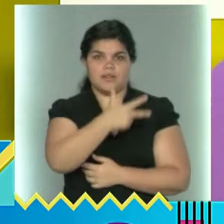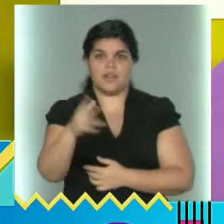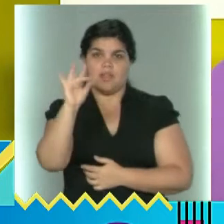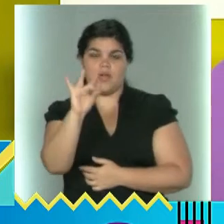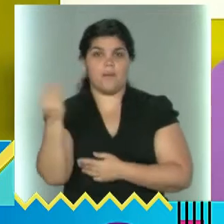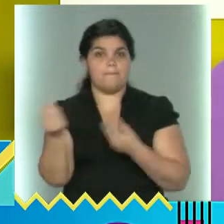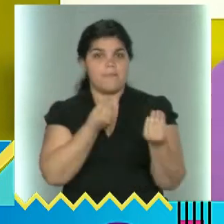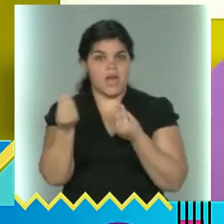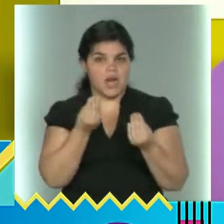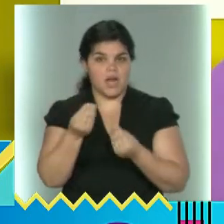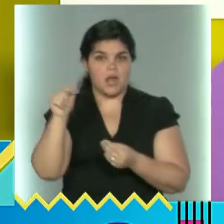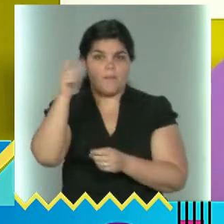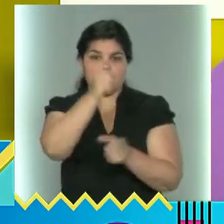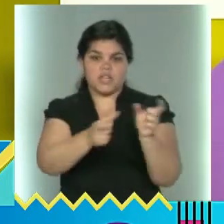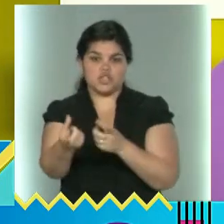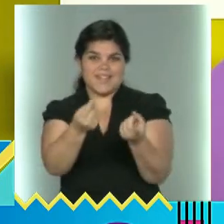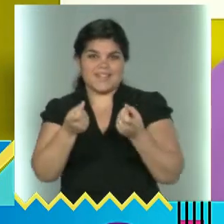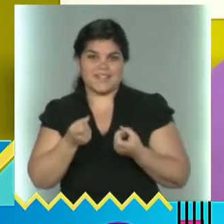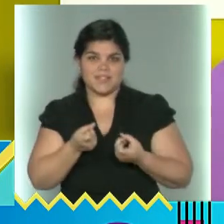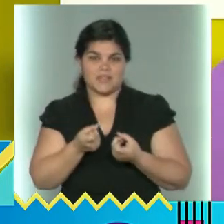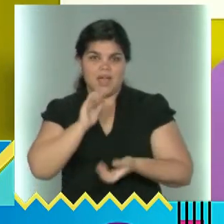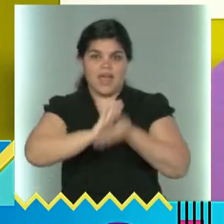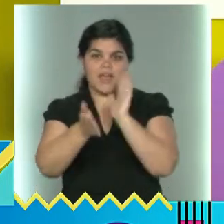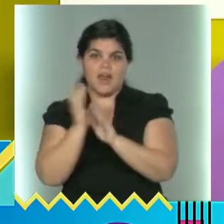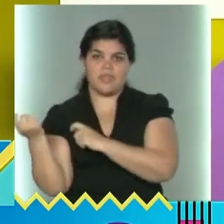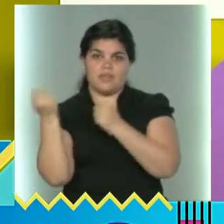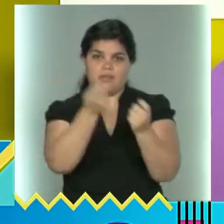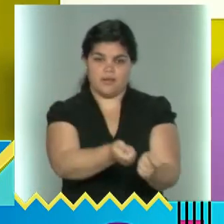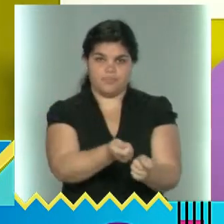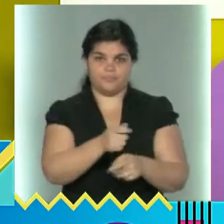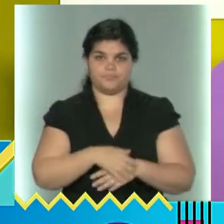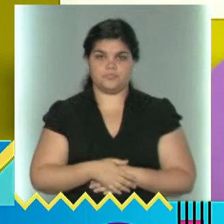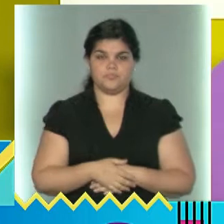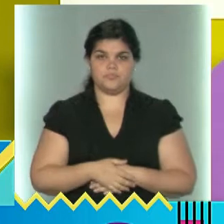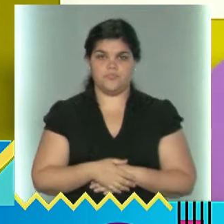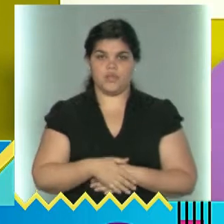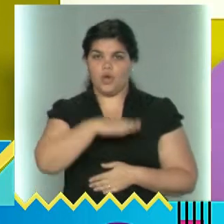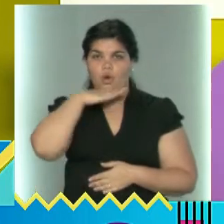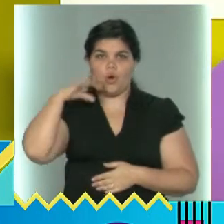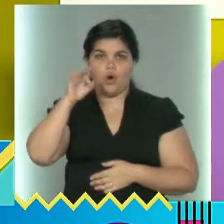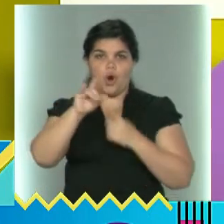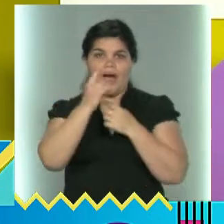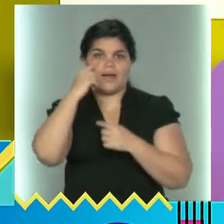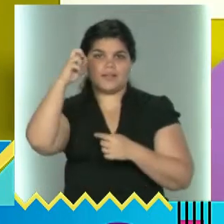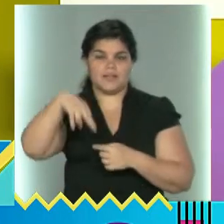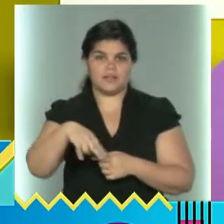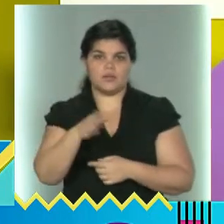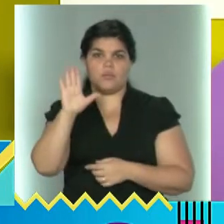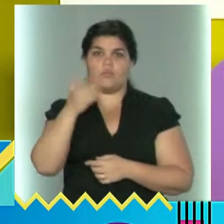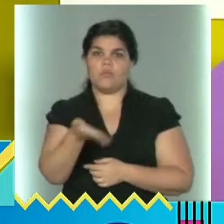para darlas a las personas que los necesiten de manera totalmente gratis. Joaquín, buenas tardes. Fernando Vido te